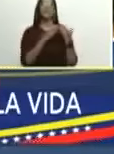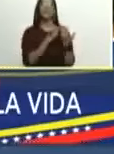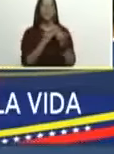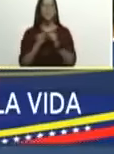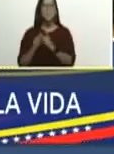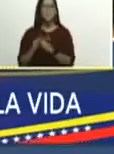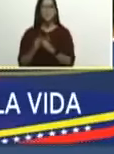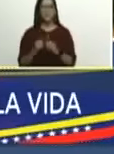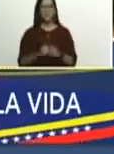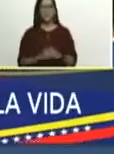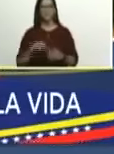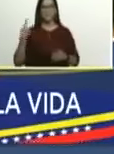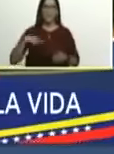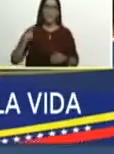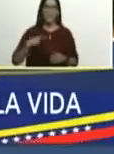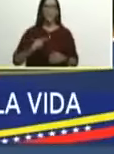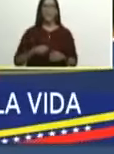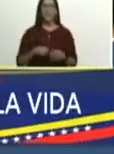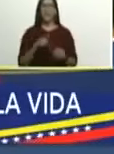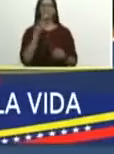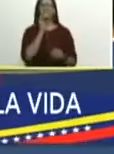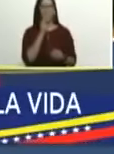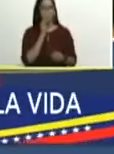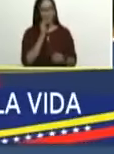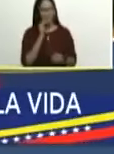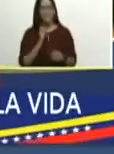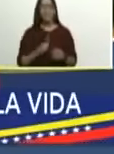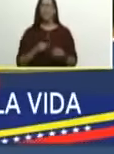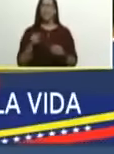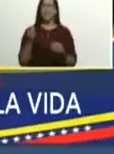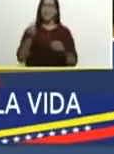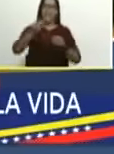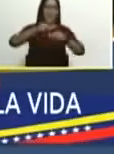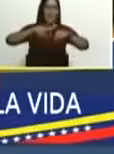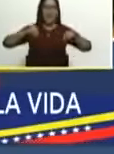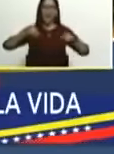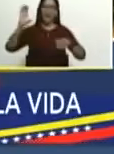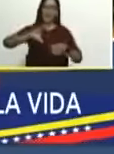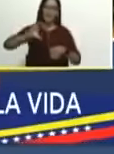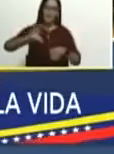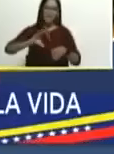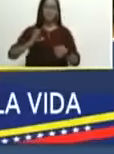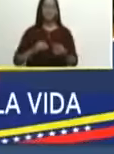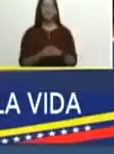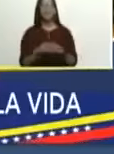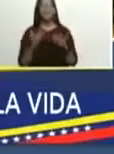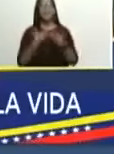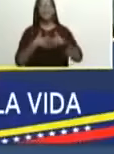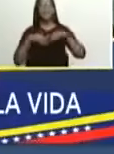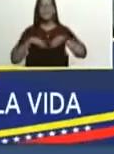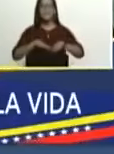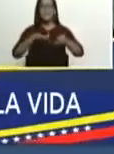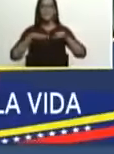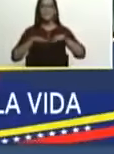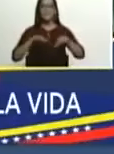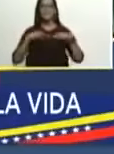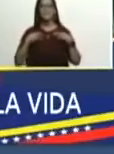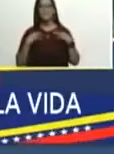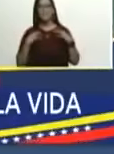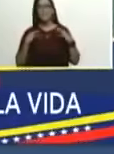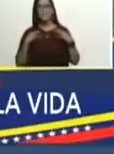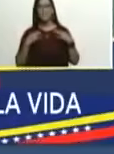comuna. Tenemos el cacao, la harina Ticoporo, la empresa textil,